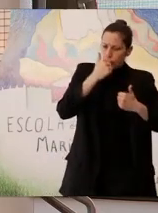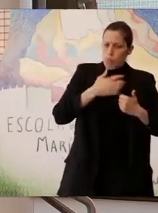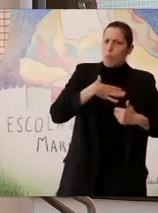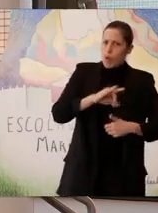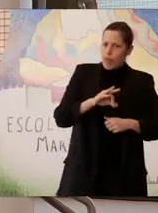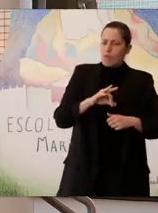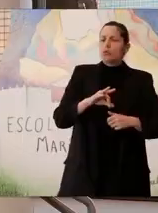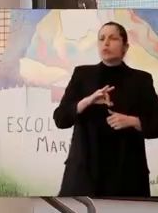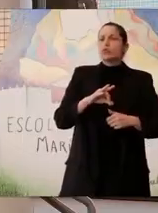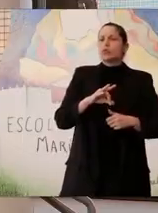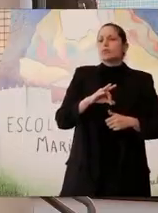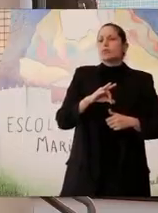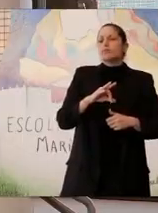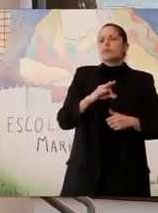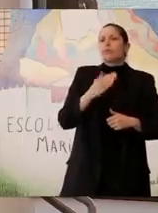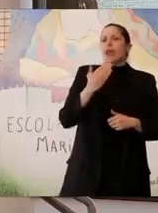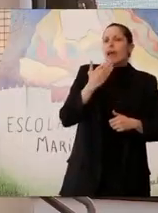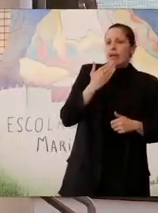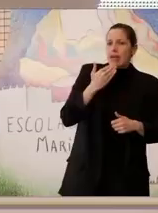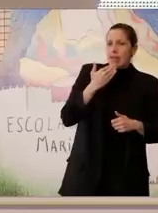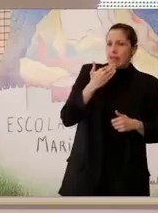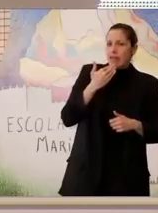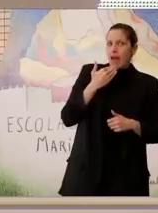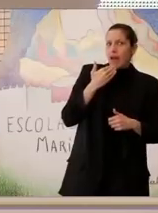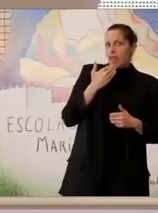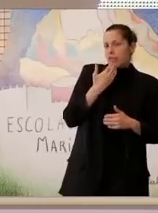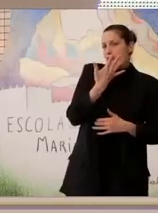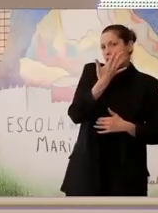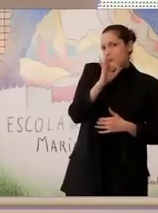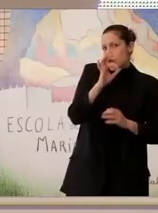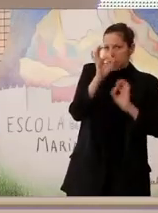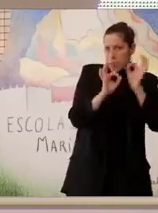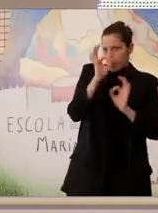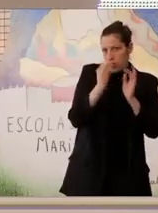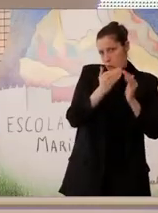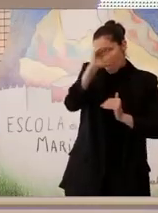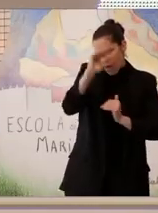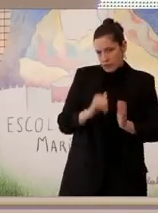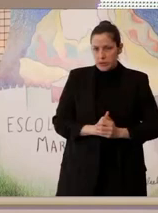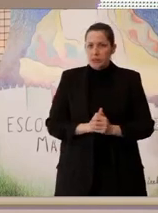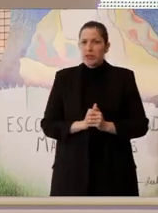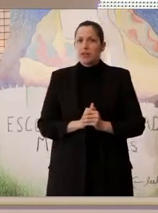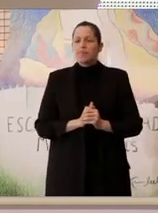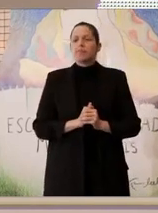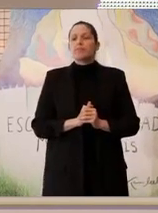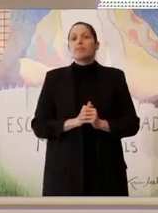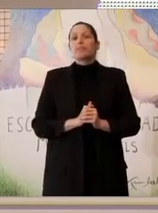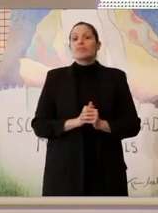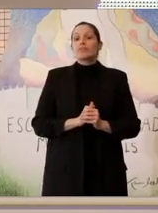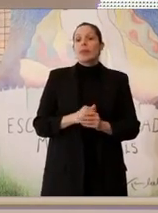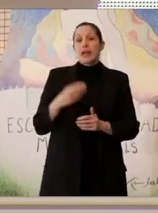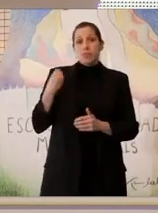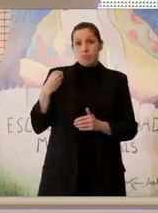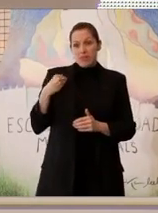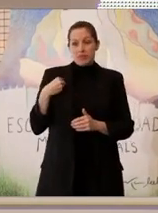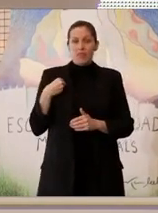50%. ¿Vale? O sea, que no es una cuestión de número, somos más del 50 en ese rango. Que en el mismo rango y en la misma necesidad